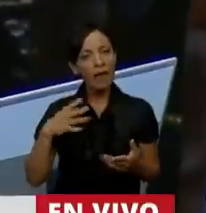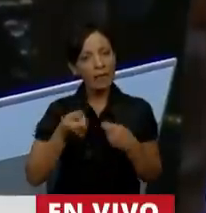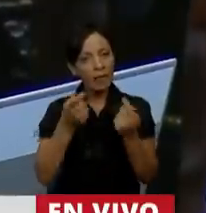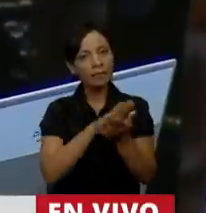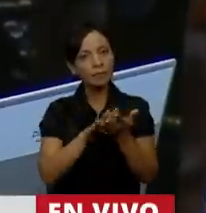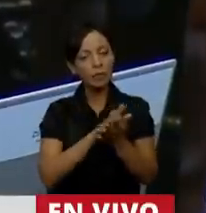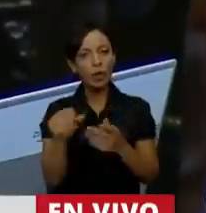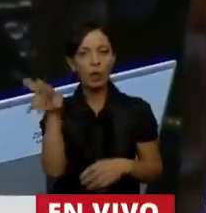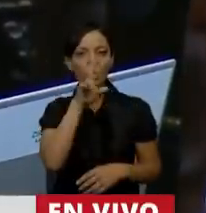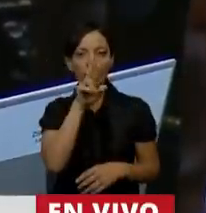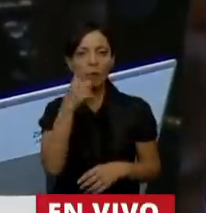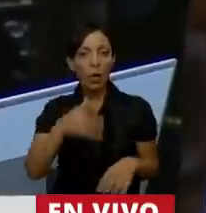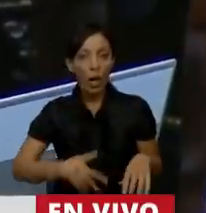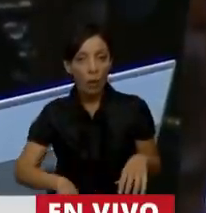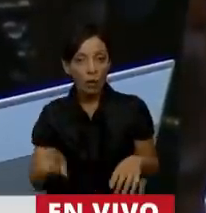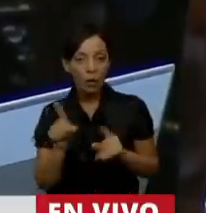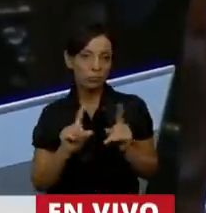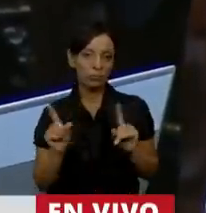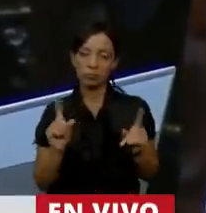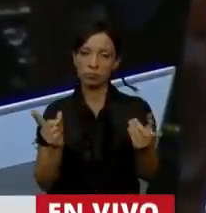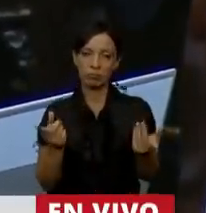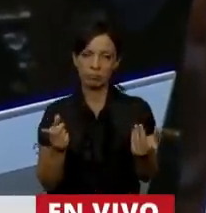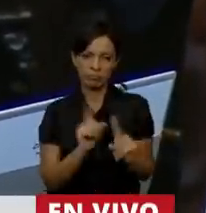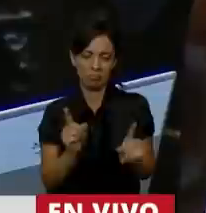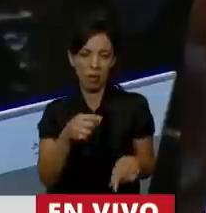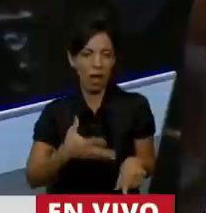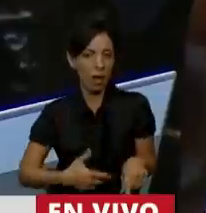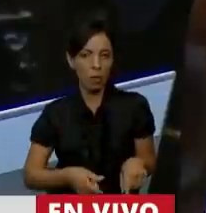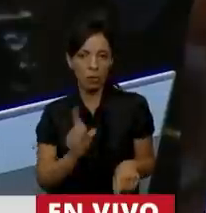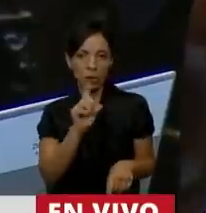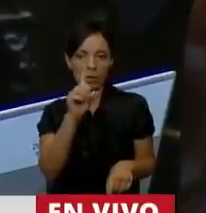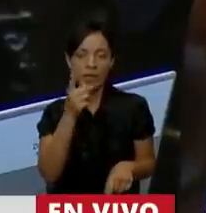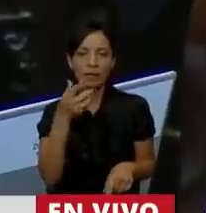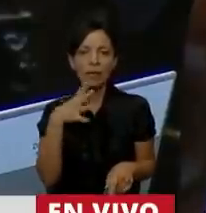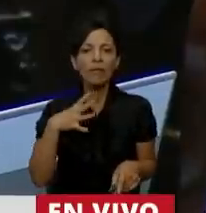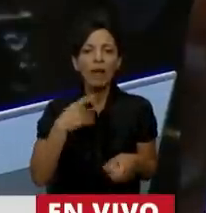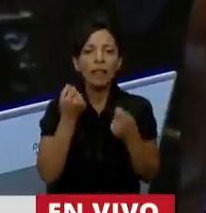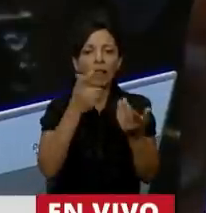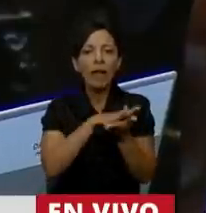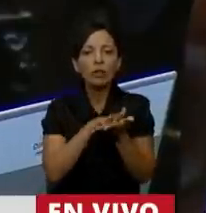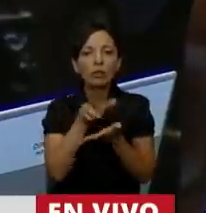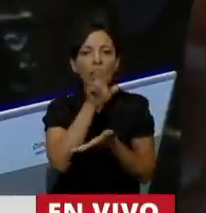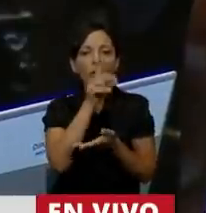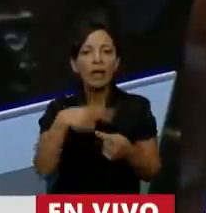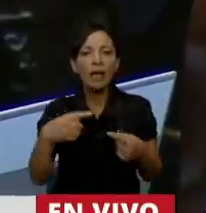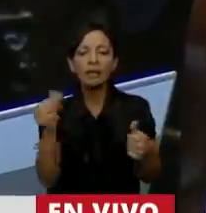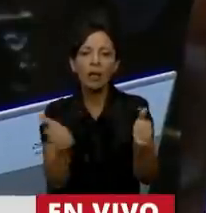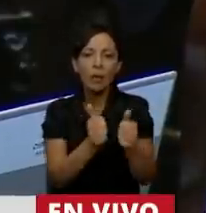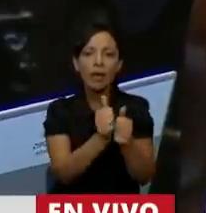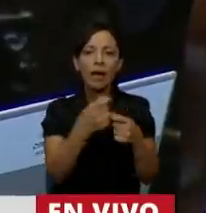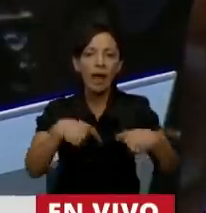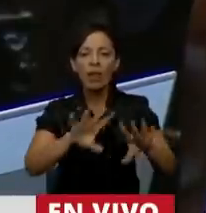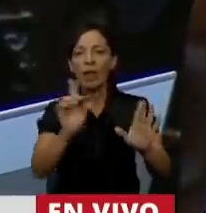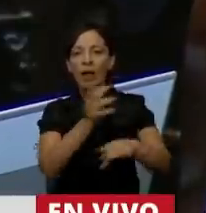una deuda, pero no es el aborto. De ninguna manera es el aborto. La deuda con las mujeres es acompañarlas, es que no estén en